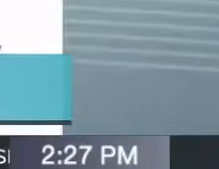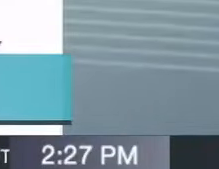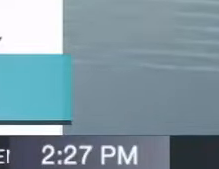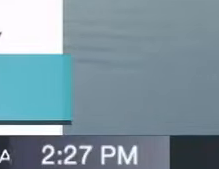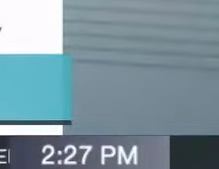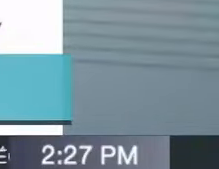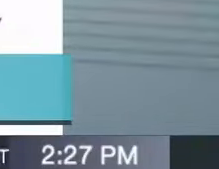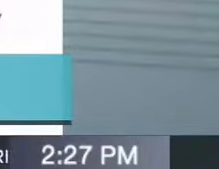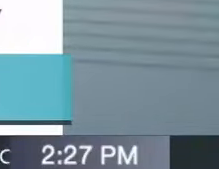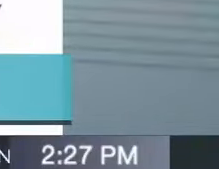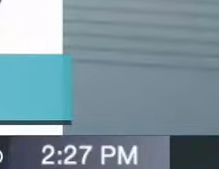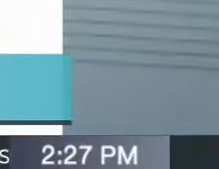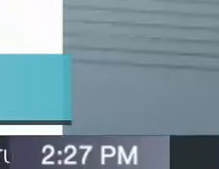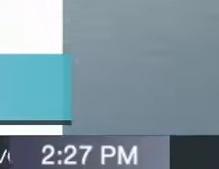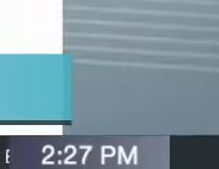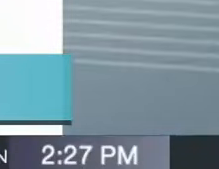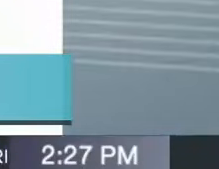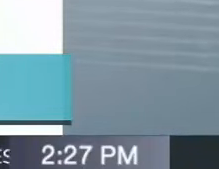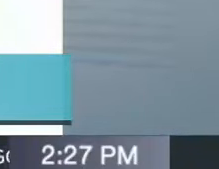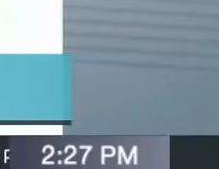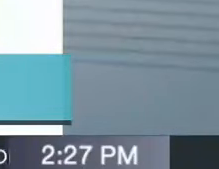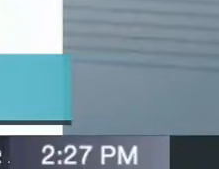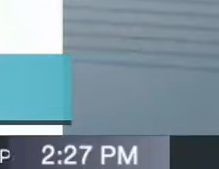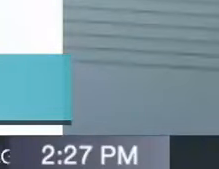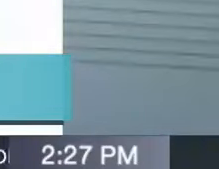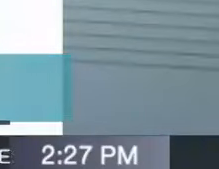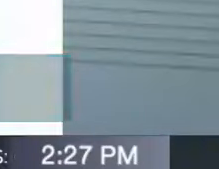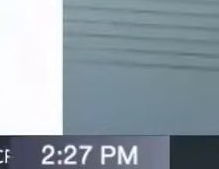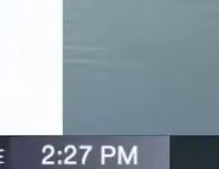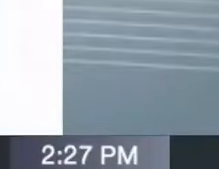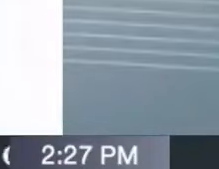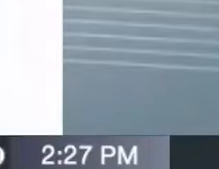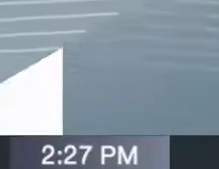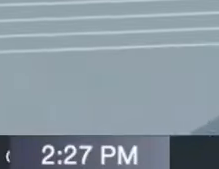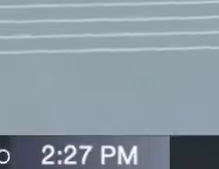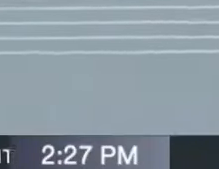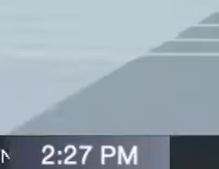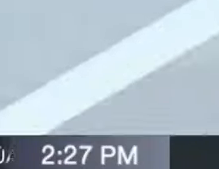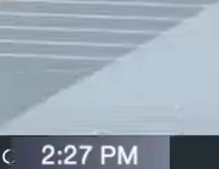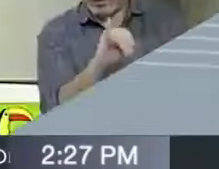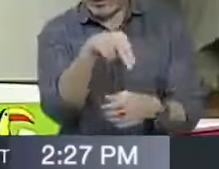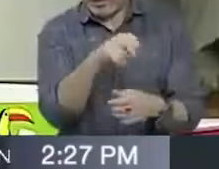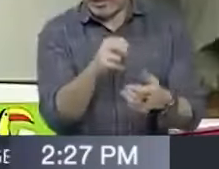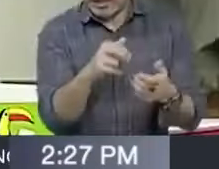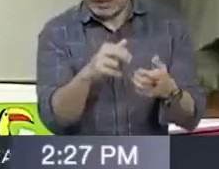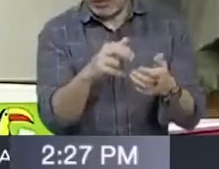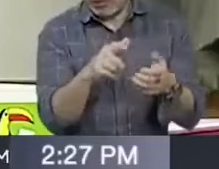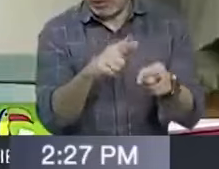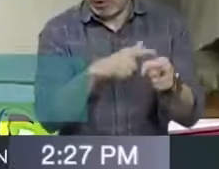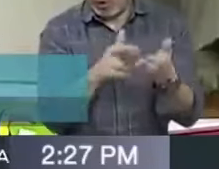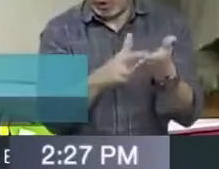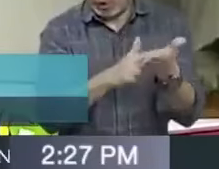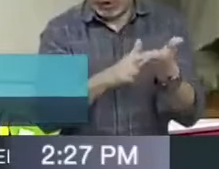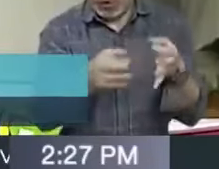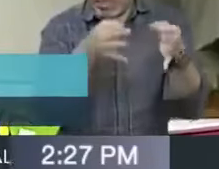ya que la oposición dice confunde a la ciudadanía ellos se han negado por